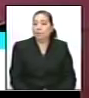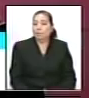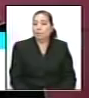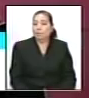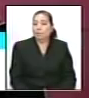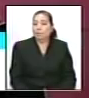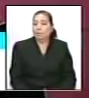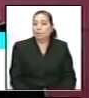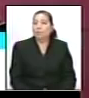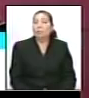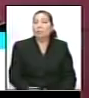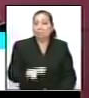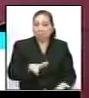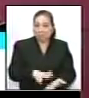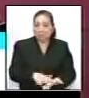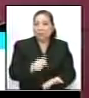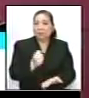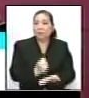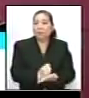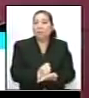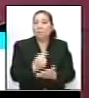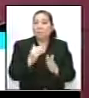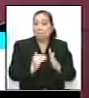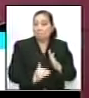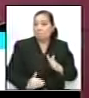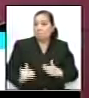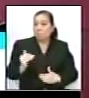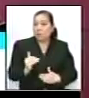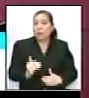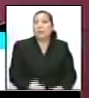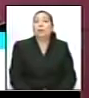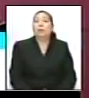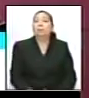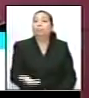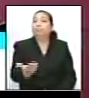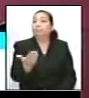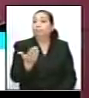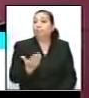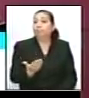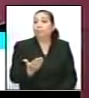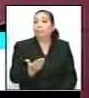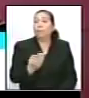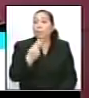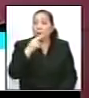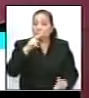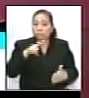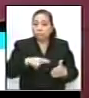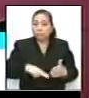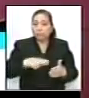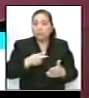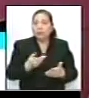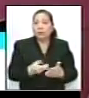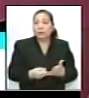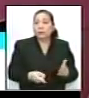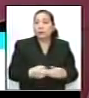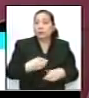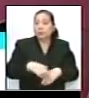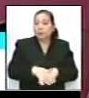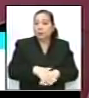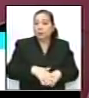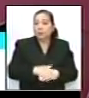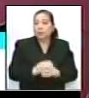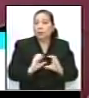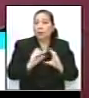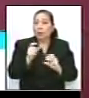A favor. Ha sido aprobado por mayoría la solicitud de levantamiento de la inmunidad de proceso